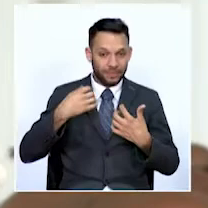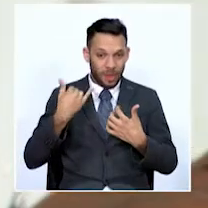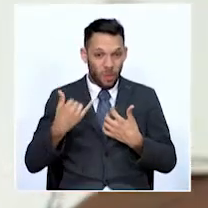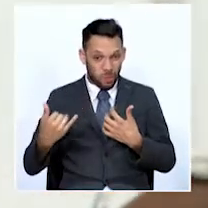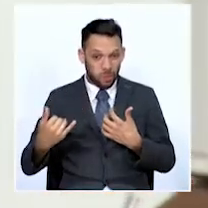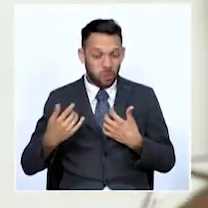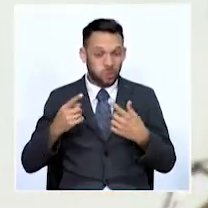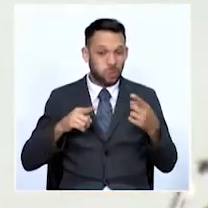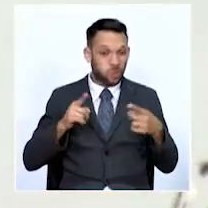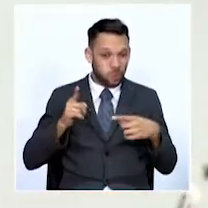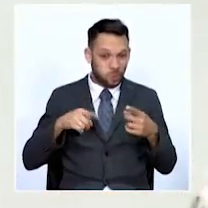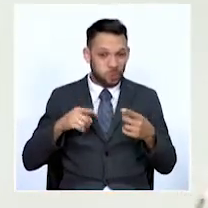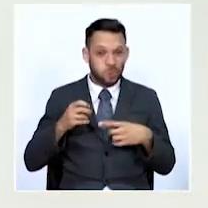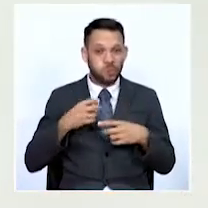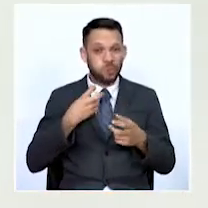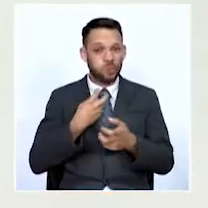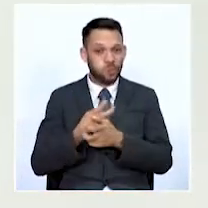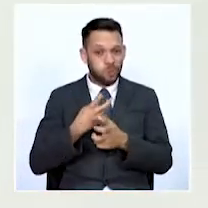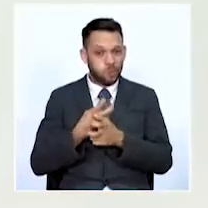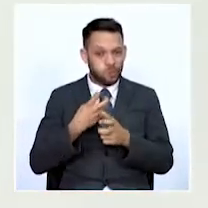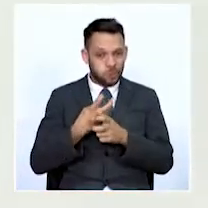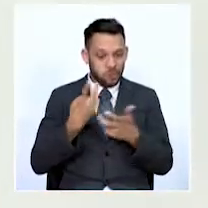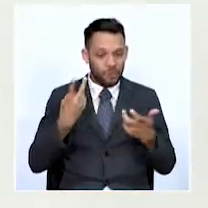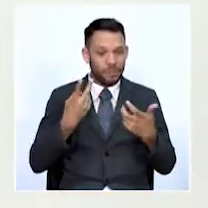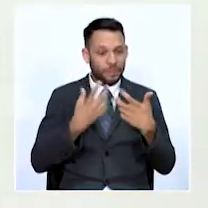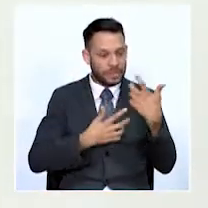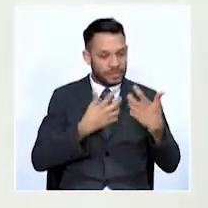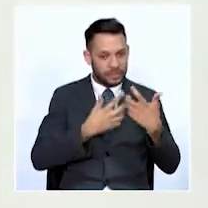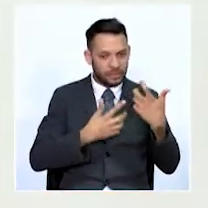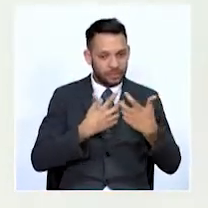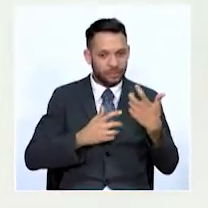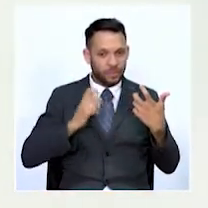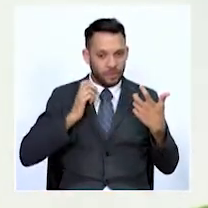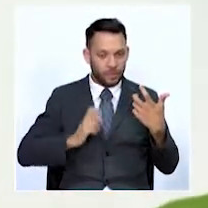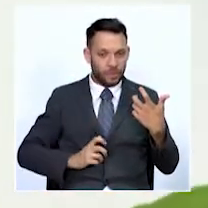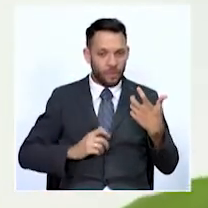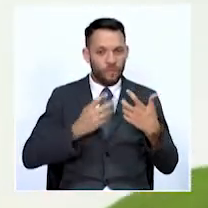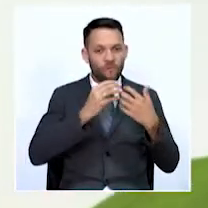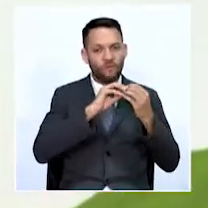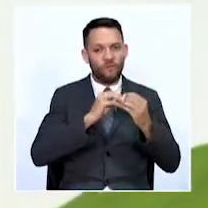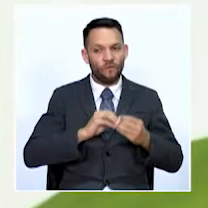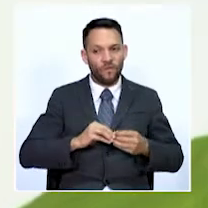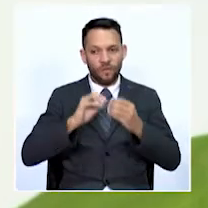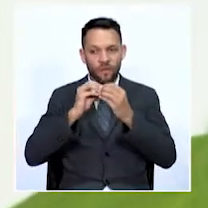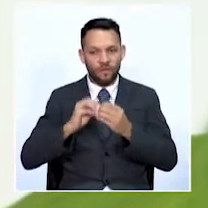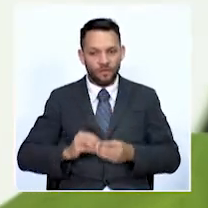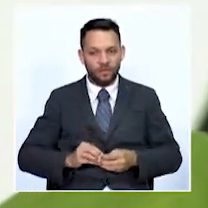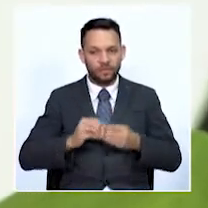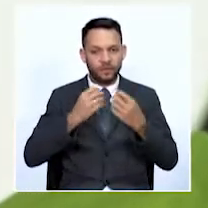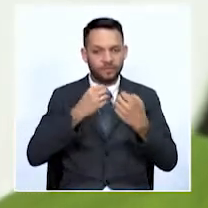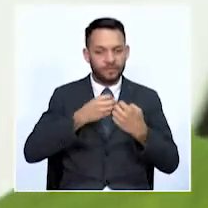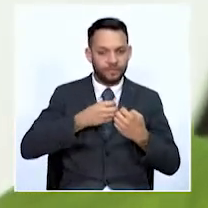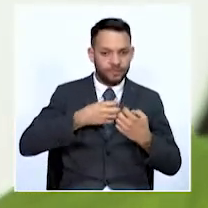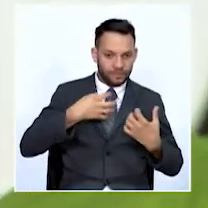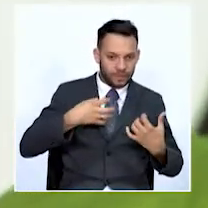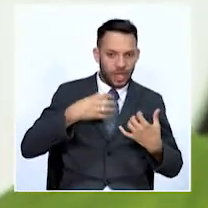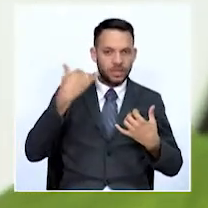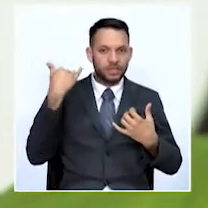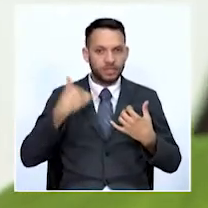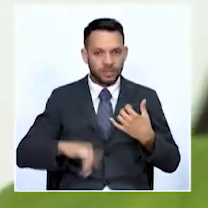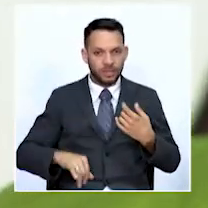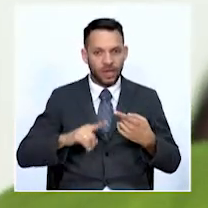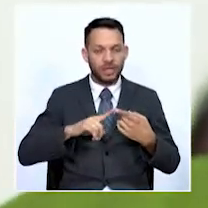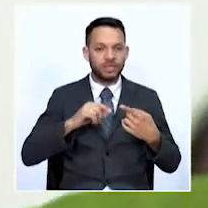ustedes ven en estas articulaciones y en esta gran deformidad que tiene acá, que acá ya la tuvieron que